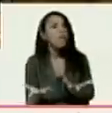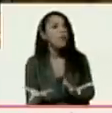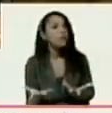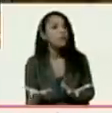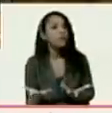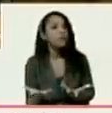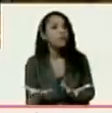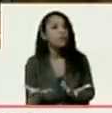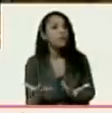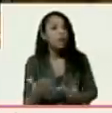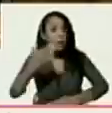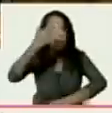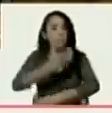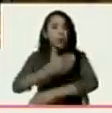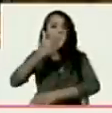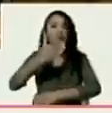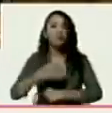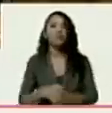En bloque.